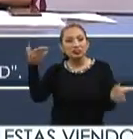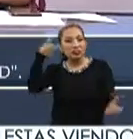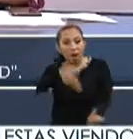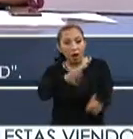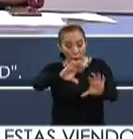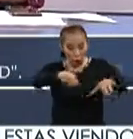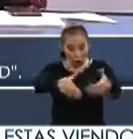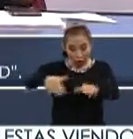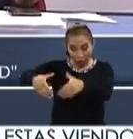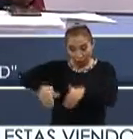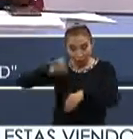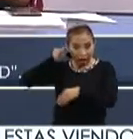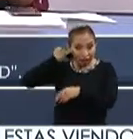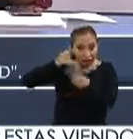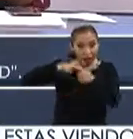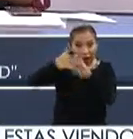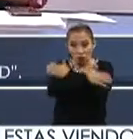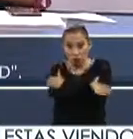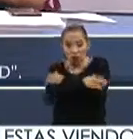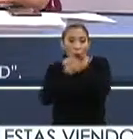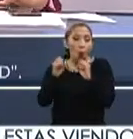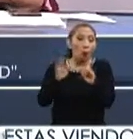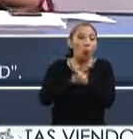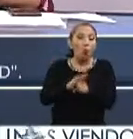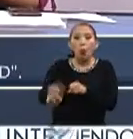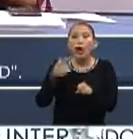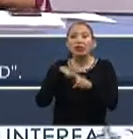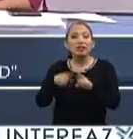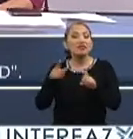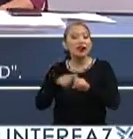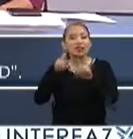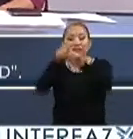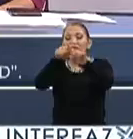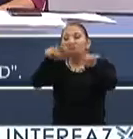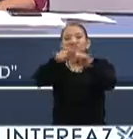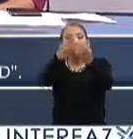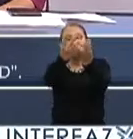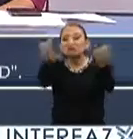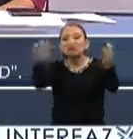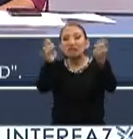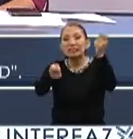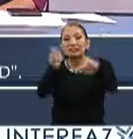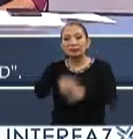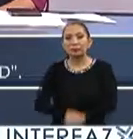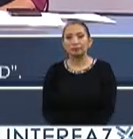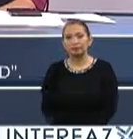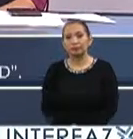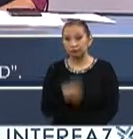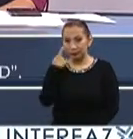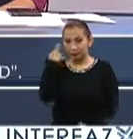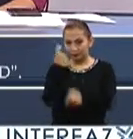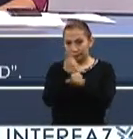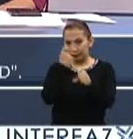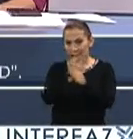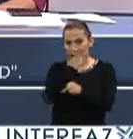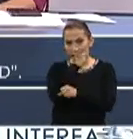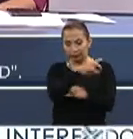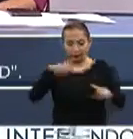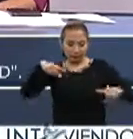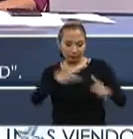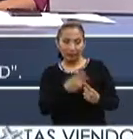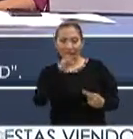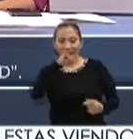enfocado a comunidades indígenas, a abrazarlas o cualquier tipo de diversidad? ¿A qué nos referimos? Ok, primero habrá que decir que el